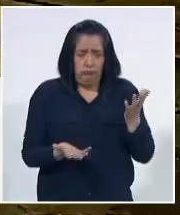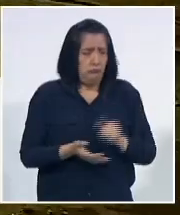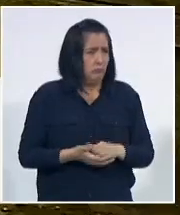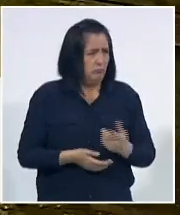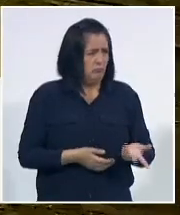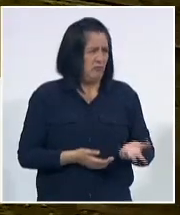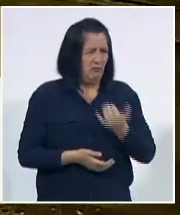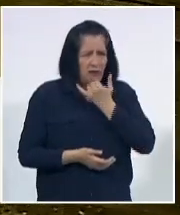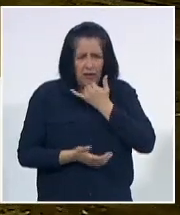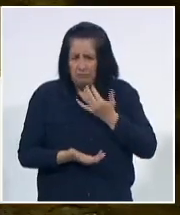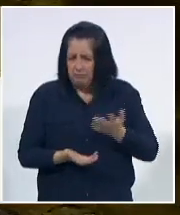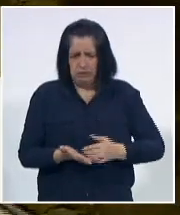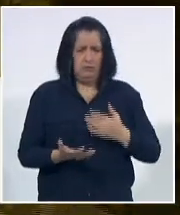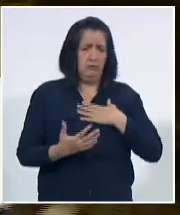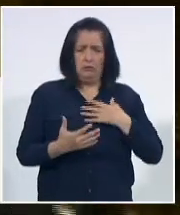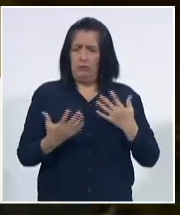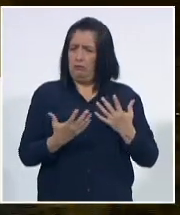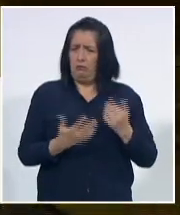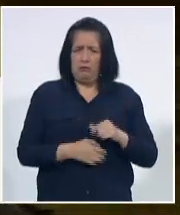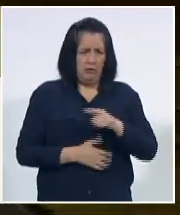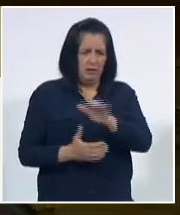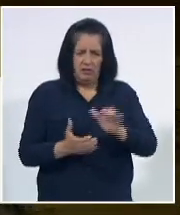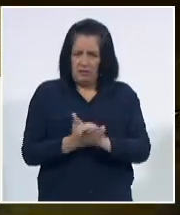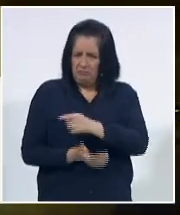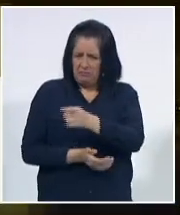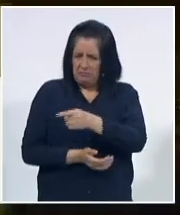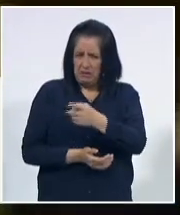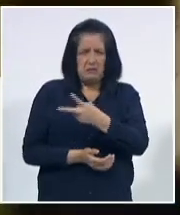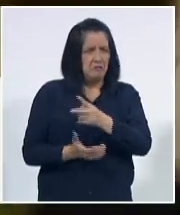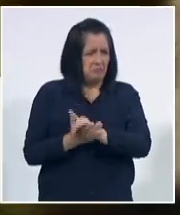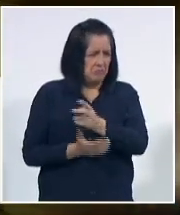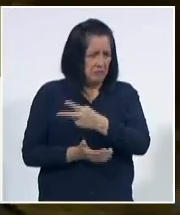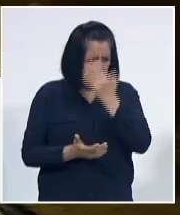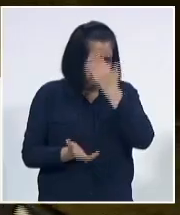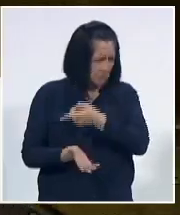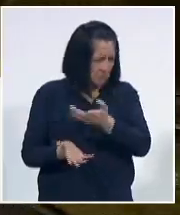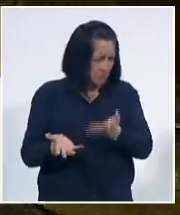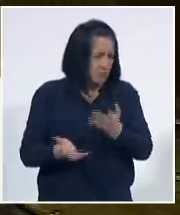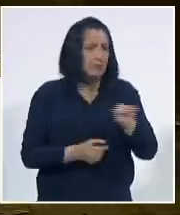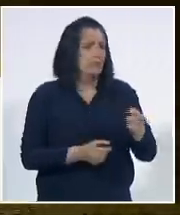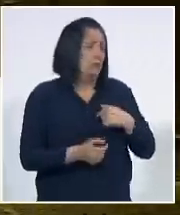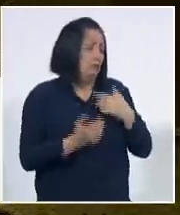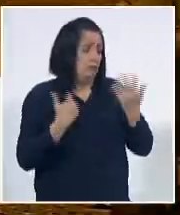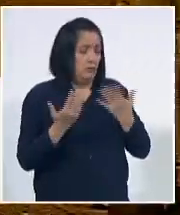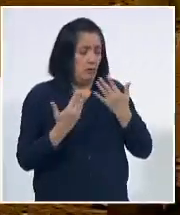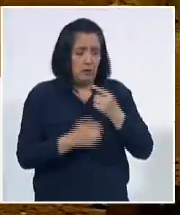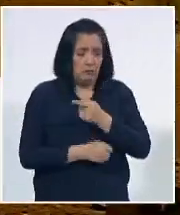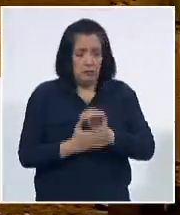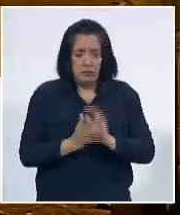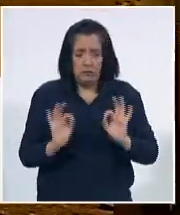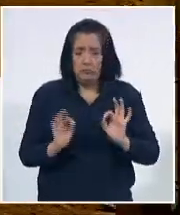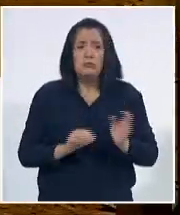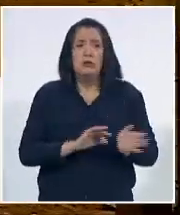lo que está pasando me tiene desconcertada. Las amigas son las que saben, ellas, porque con ellas están. ¿Has podido hablar con las amigas? No he podido hablar con ellas.